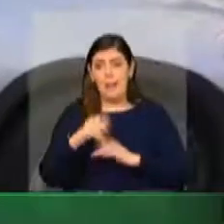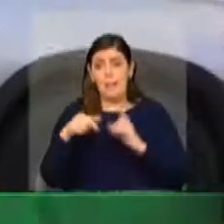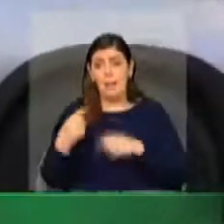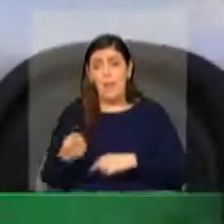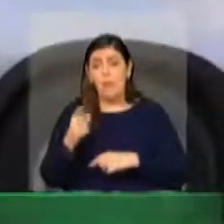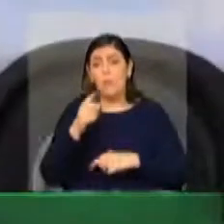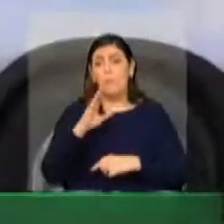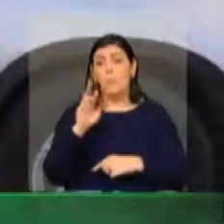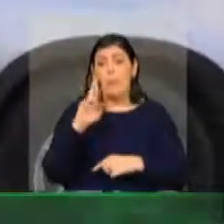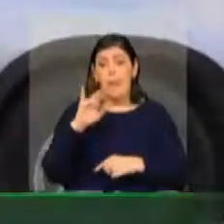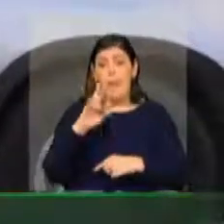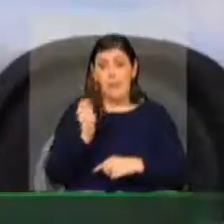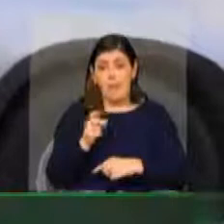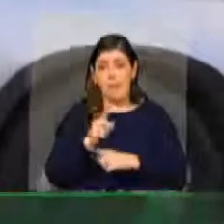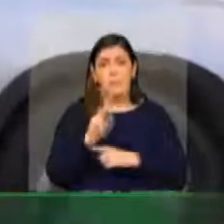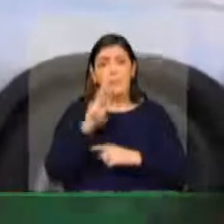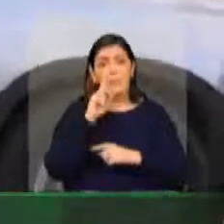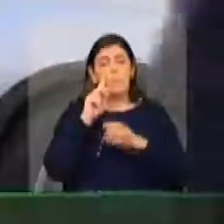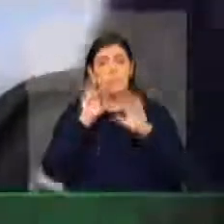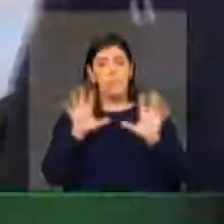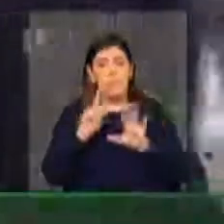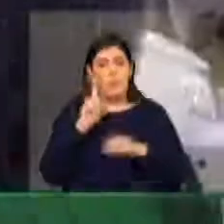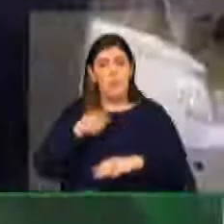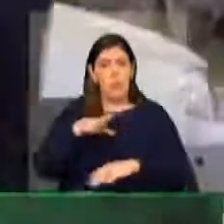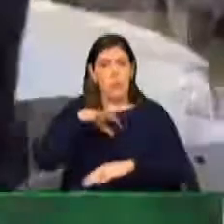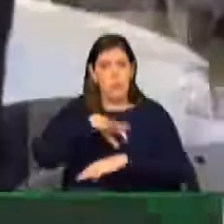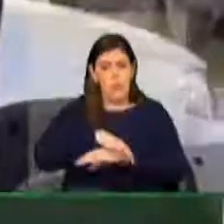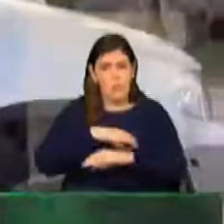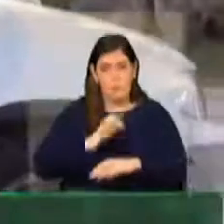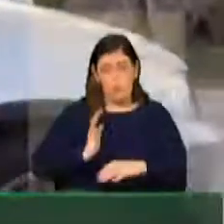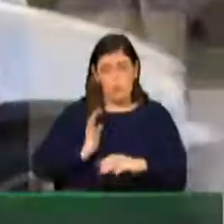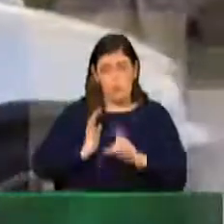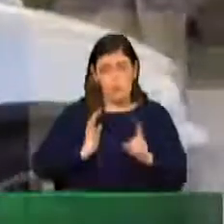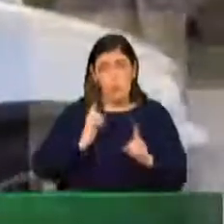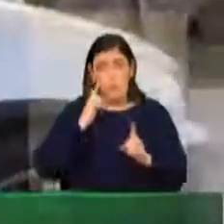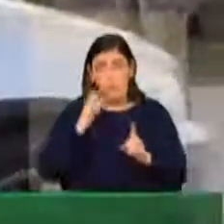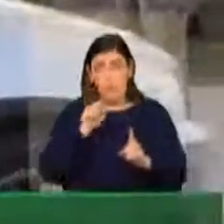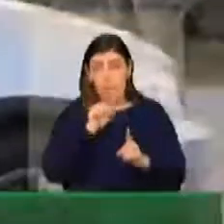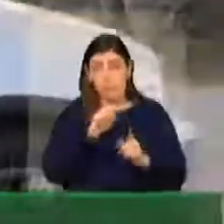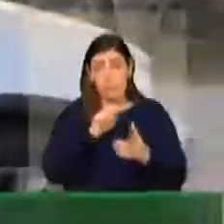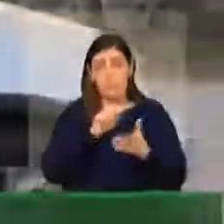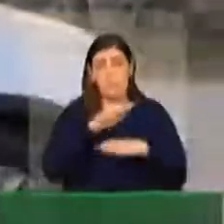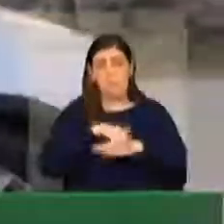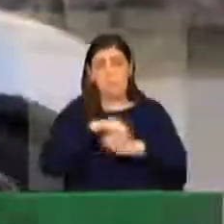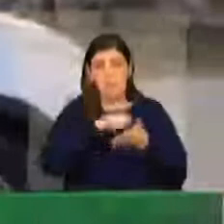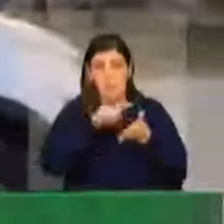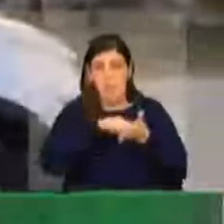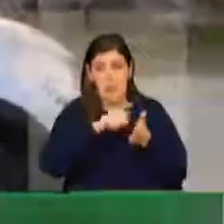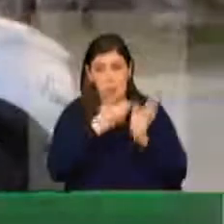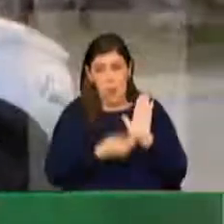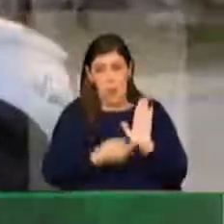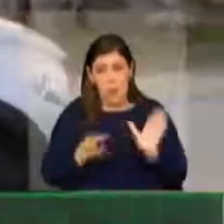Pereira. En 2010, la justicia ordenó la detención de la mujer como presunta autora de la nota que acompañó aquella botella de